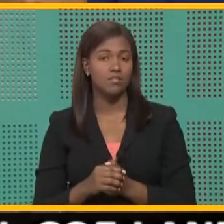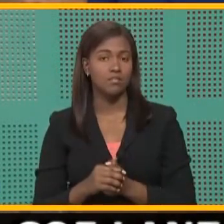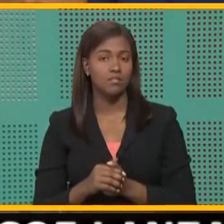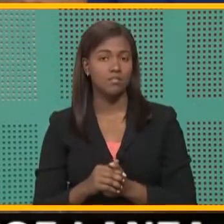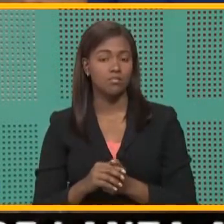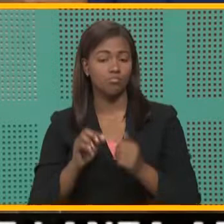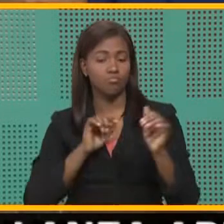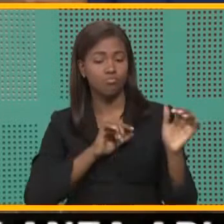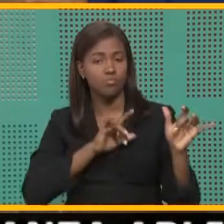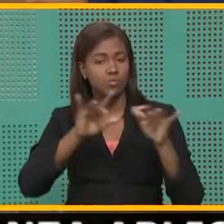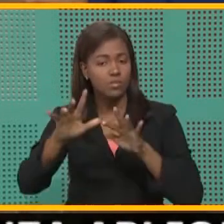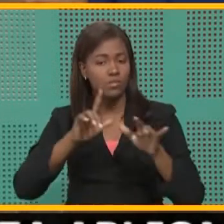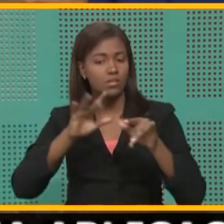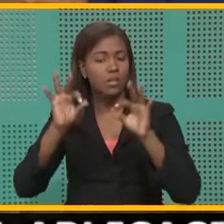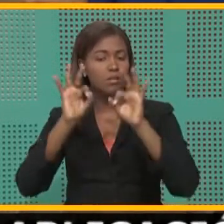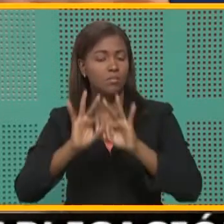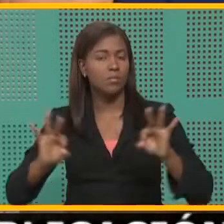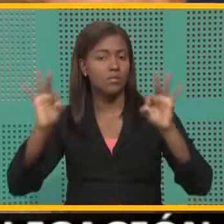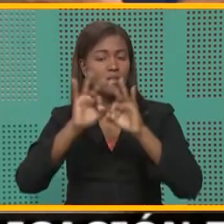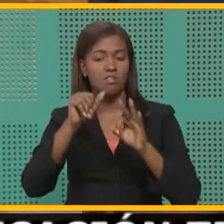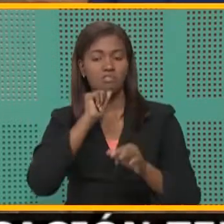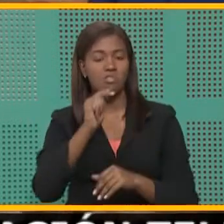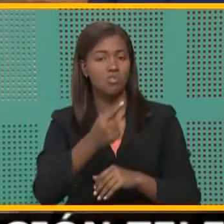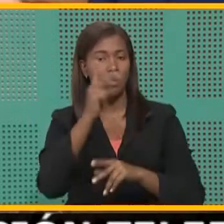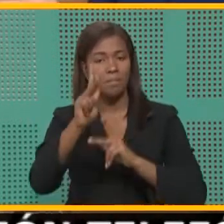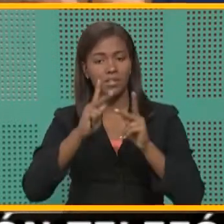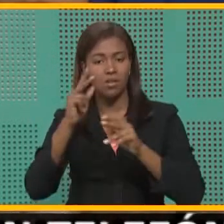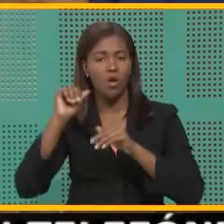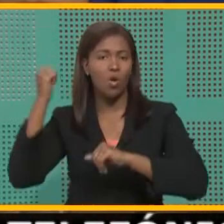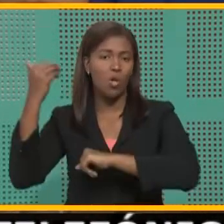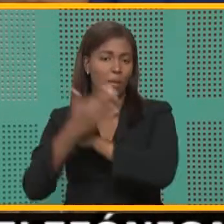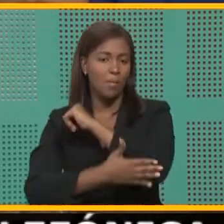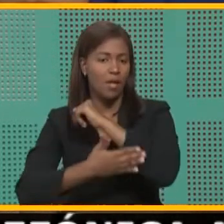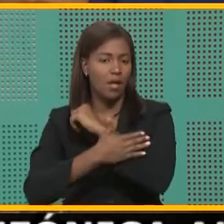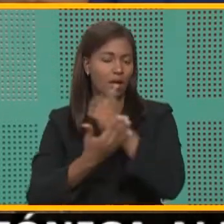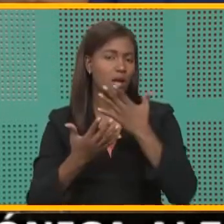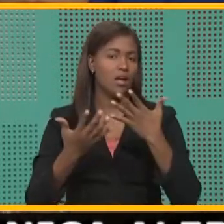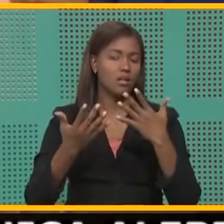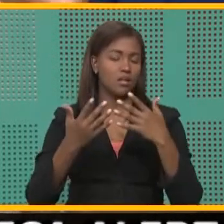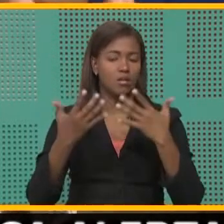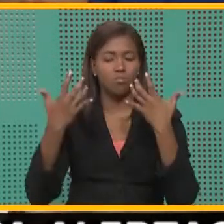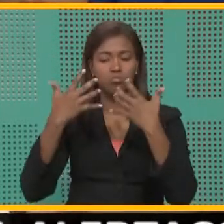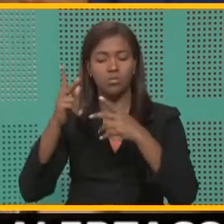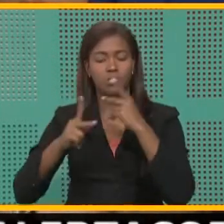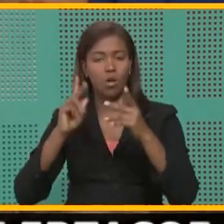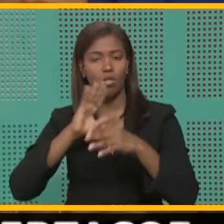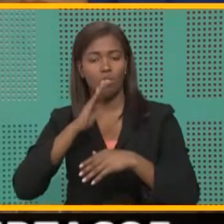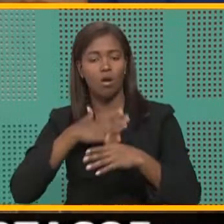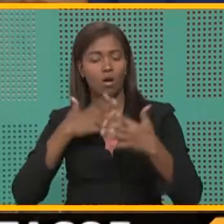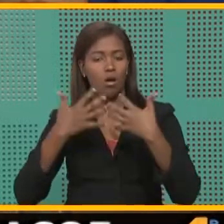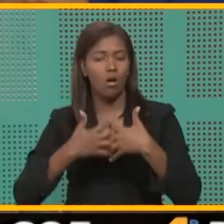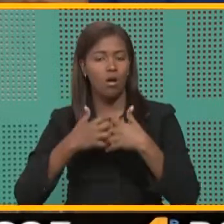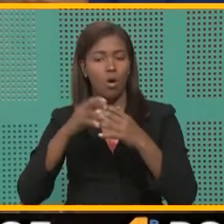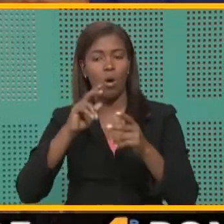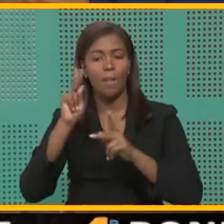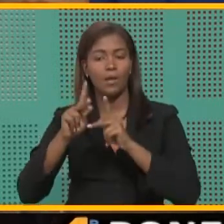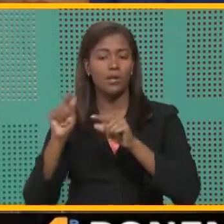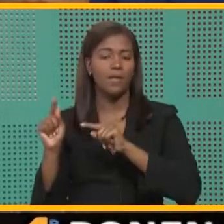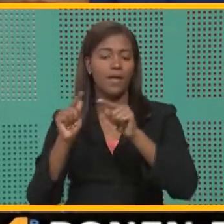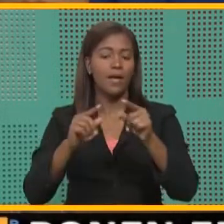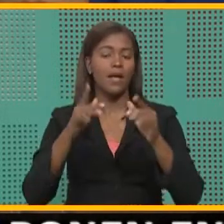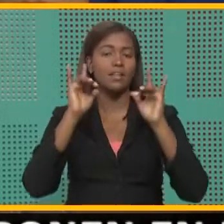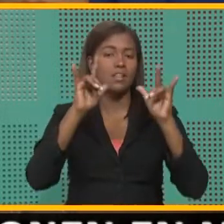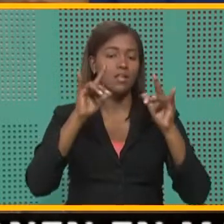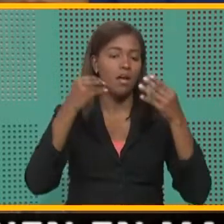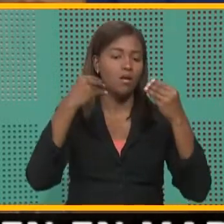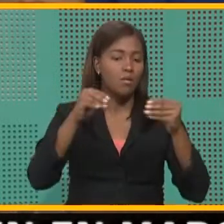un flujo importante, no solo de los turistas, de los empresarios, de las personas que van a Santiago a hacer negocios, sino